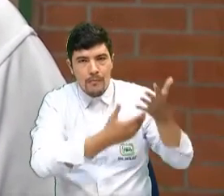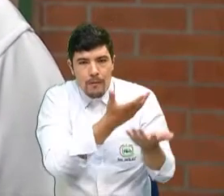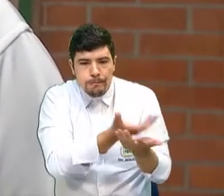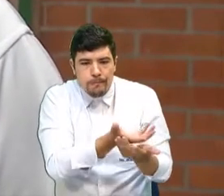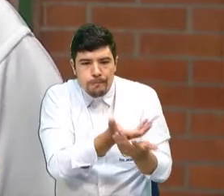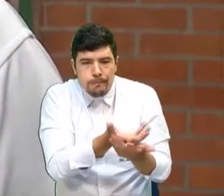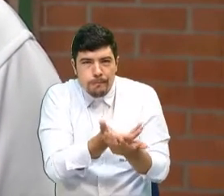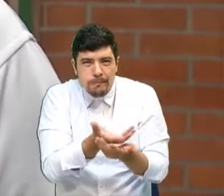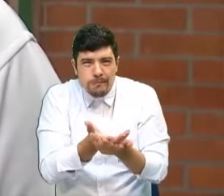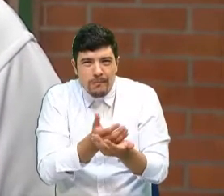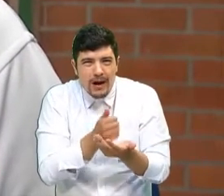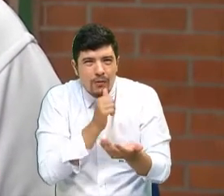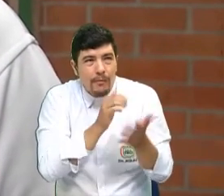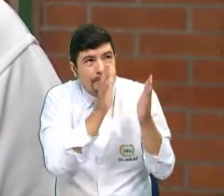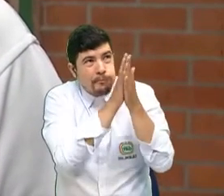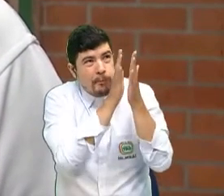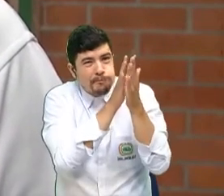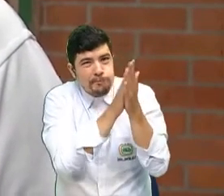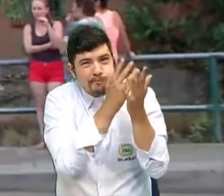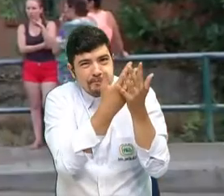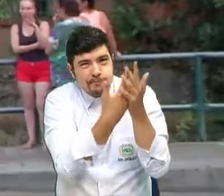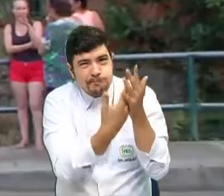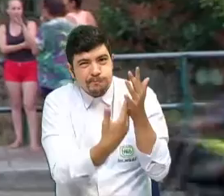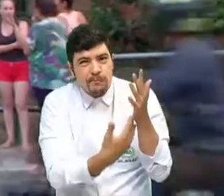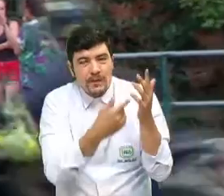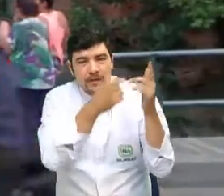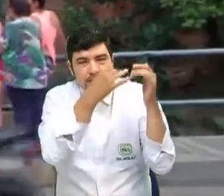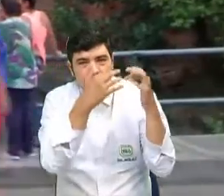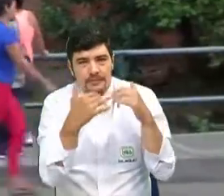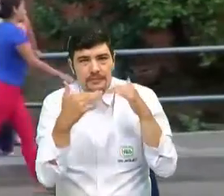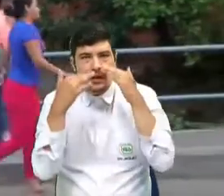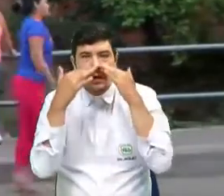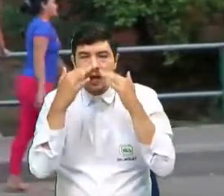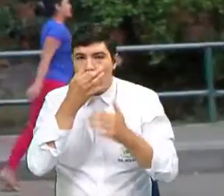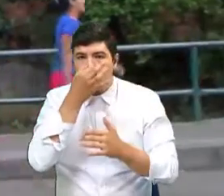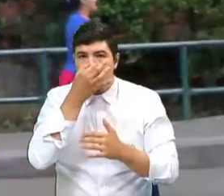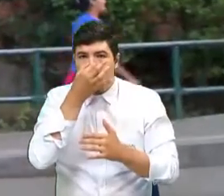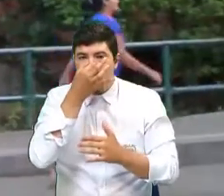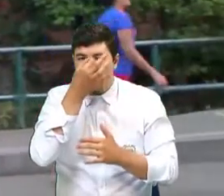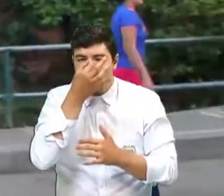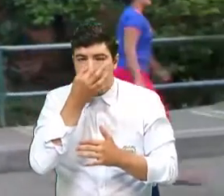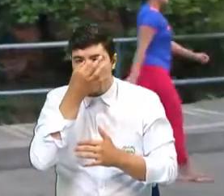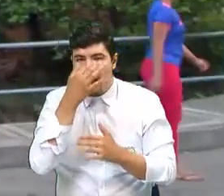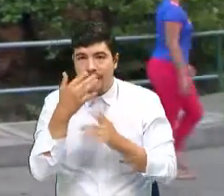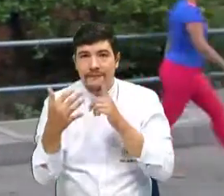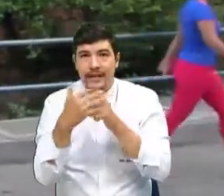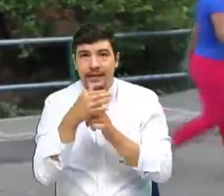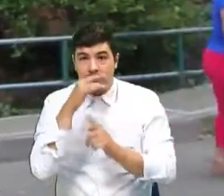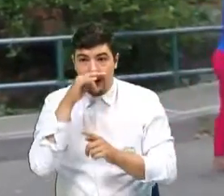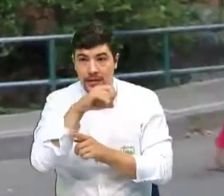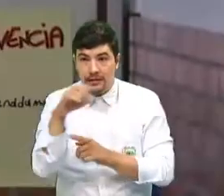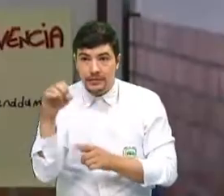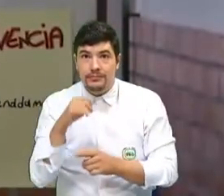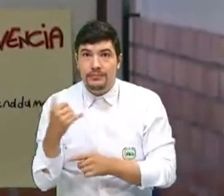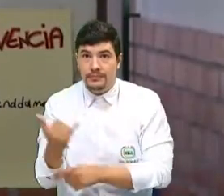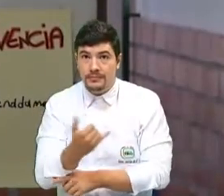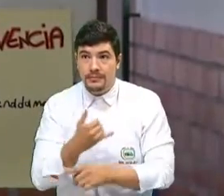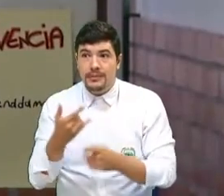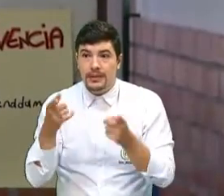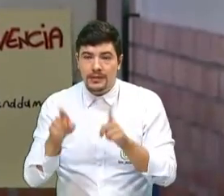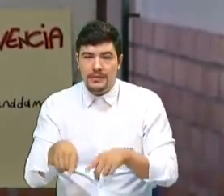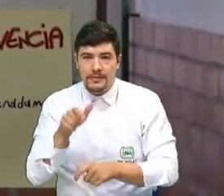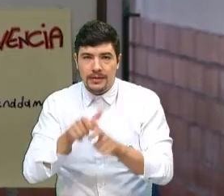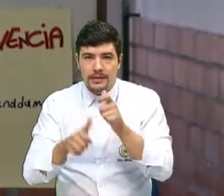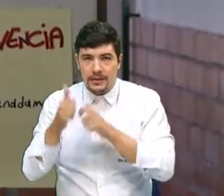nosotros nos vemos afectados en nuestra salud más de 350 niños sigue recibiendo clases en lo que antiguamente fue un